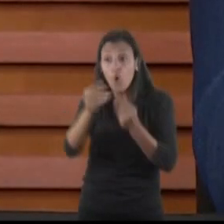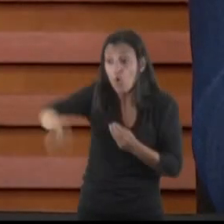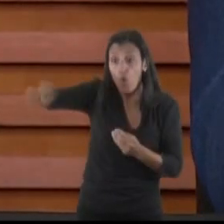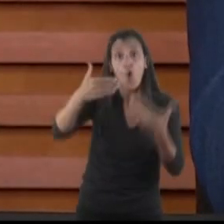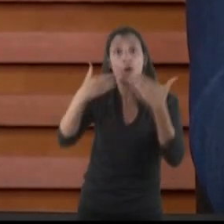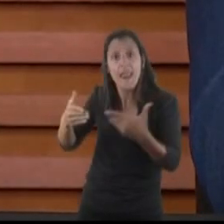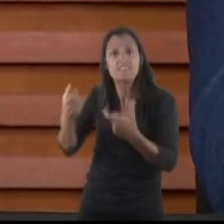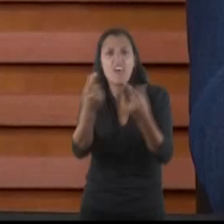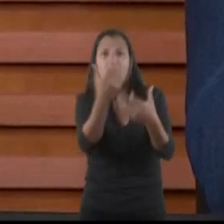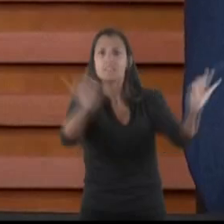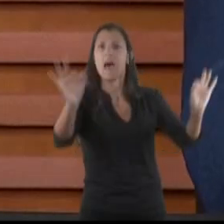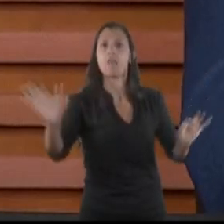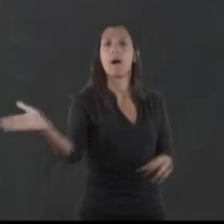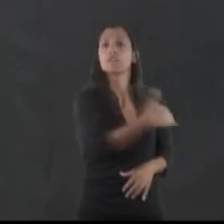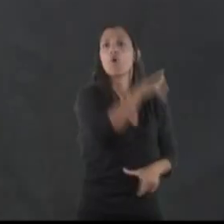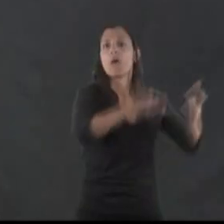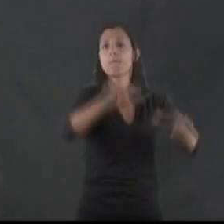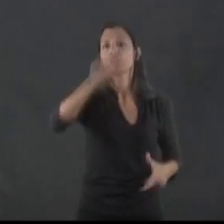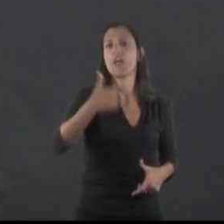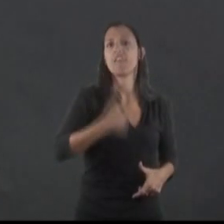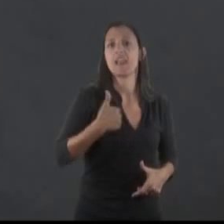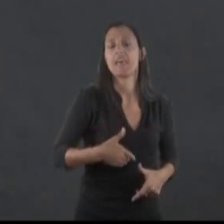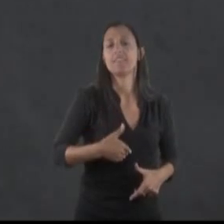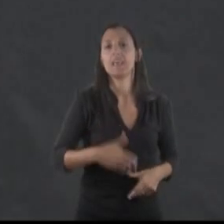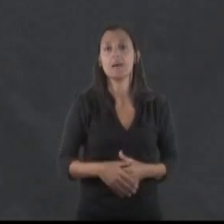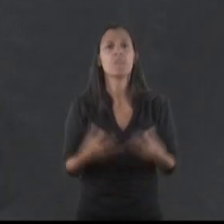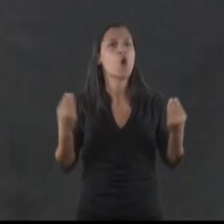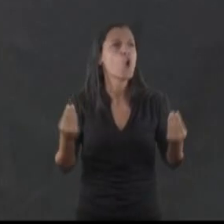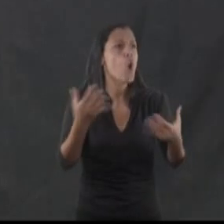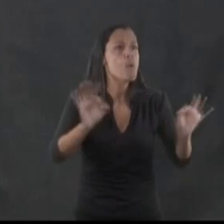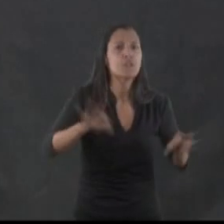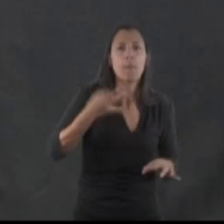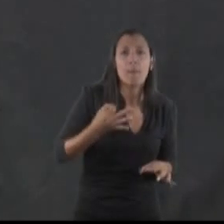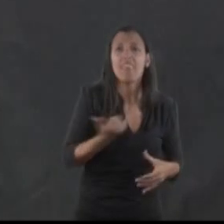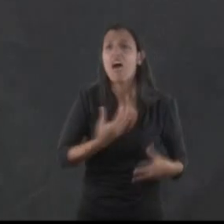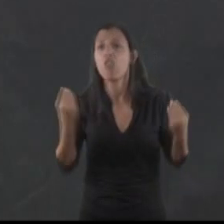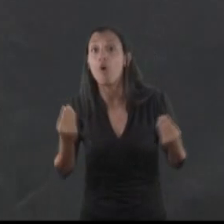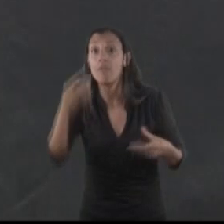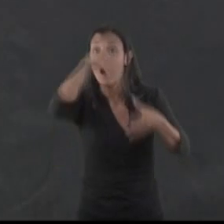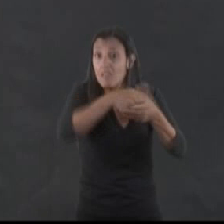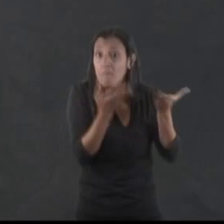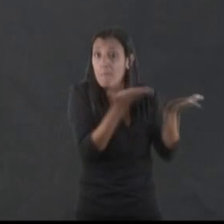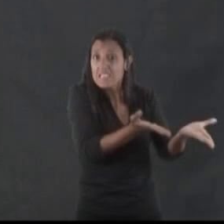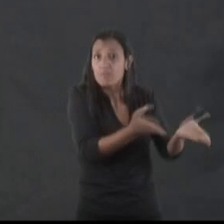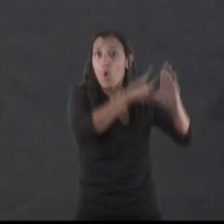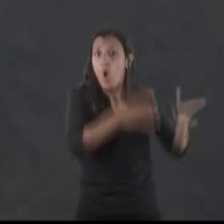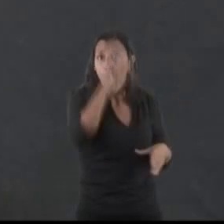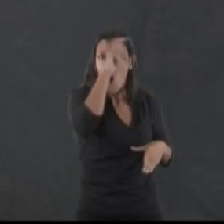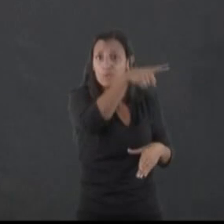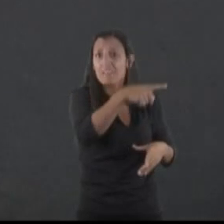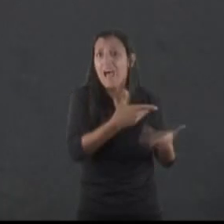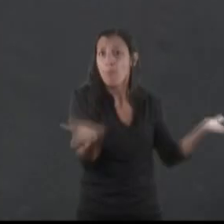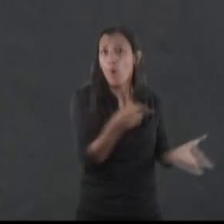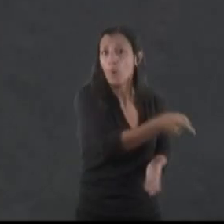Esos salvaron la vida de los argentinos. ¿Y cómo la salvaron? En hospitales públicos.